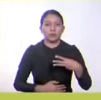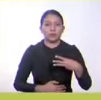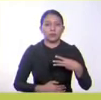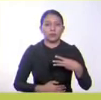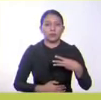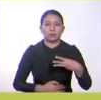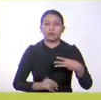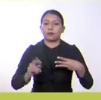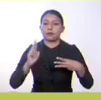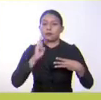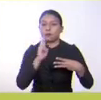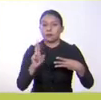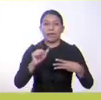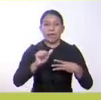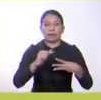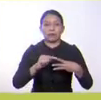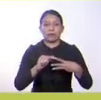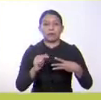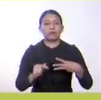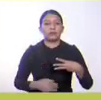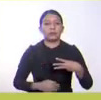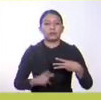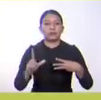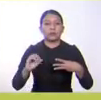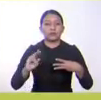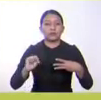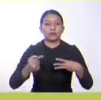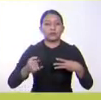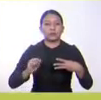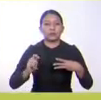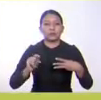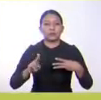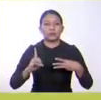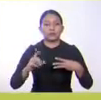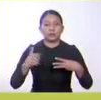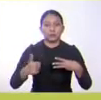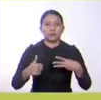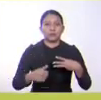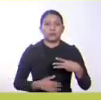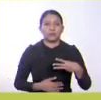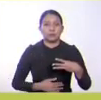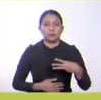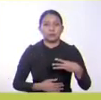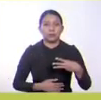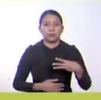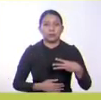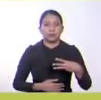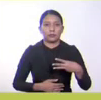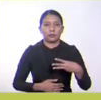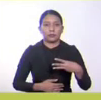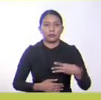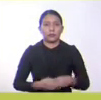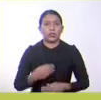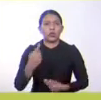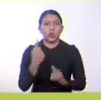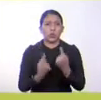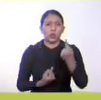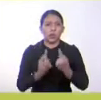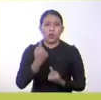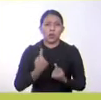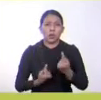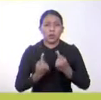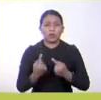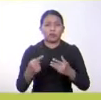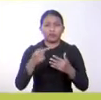Si respondiste A. Crecimiento en longitud, estás nuevamente en lo correcto. ¿Cuáles son los tejidos